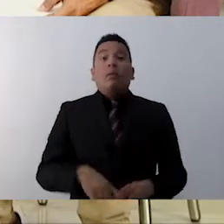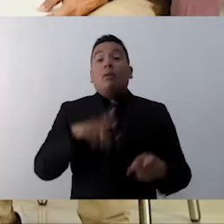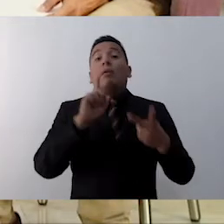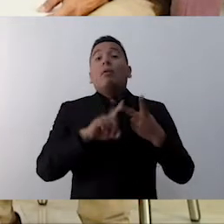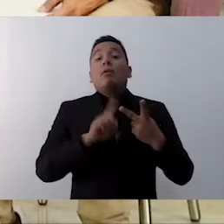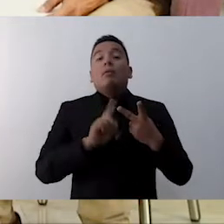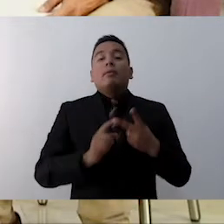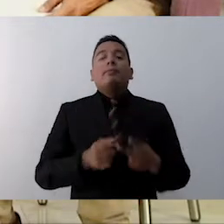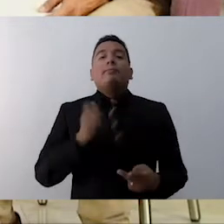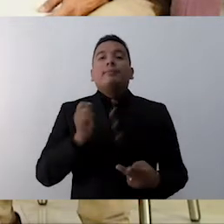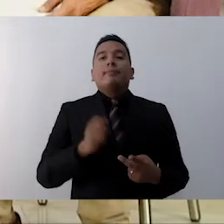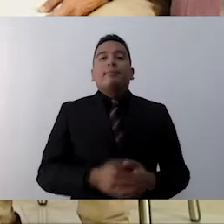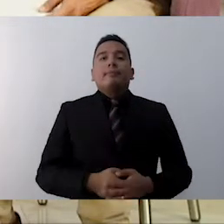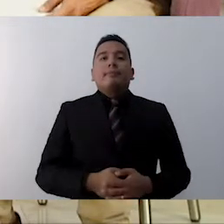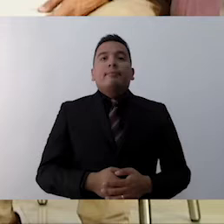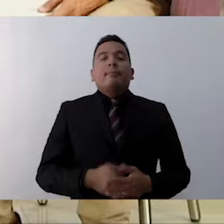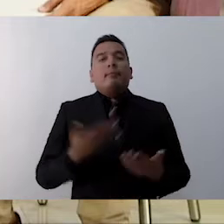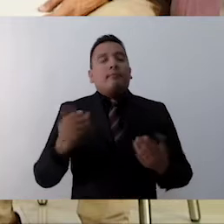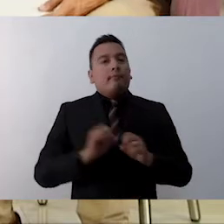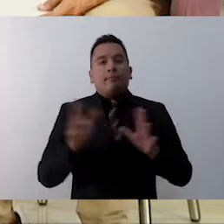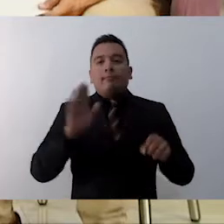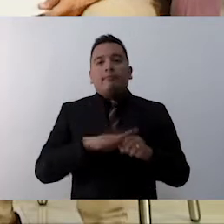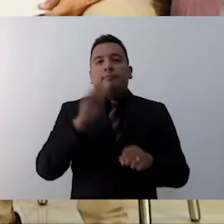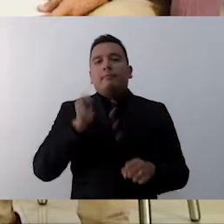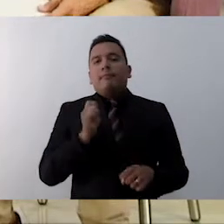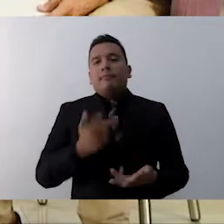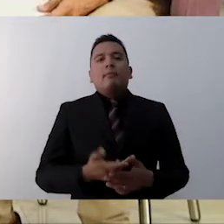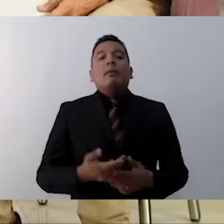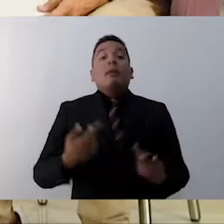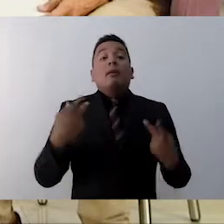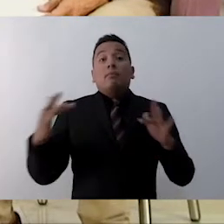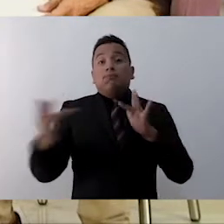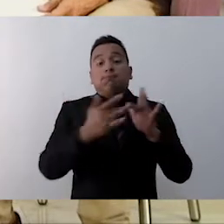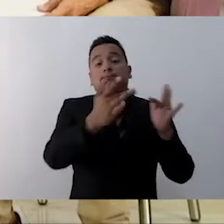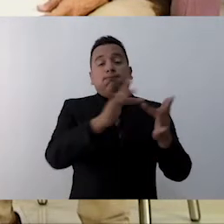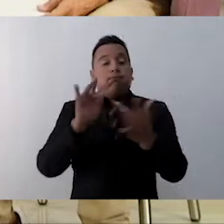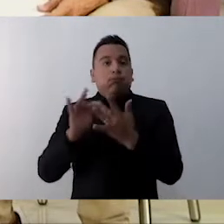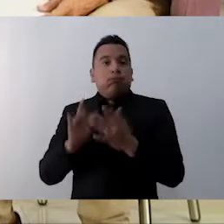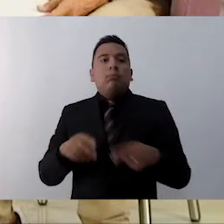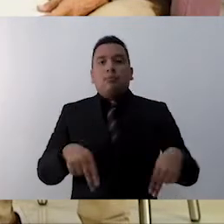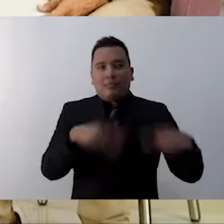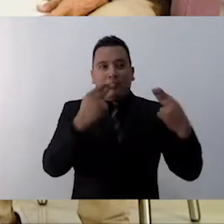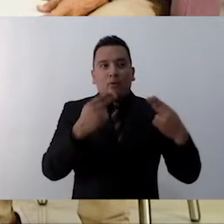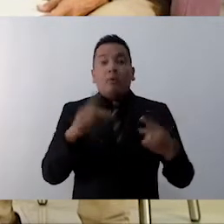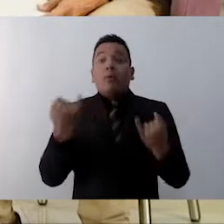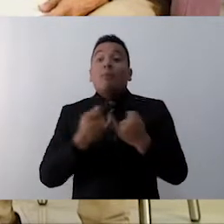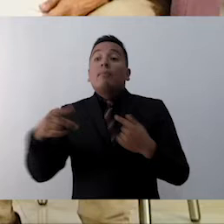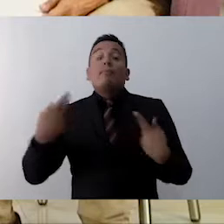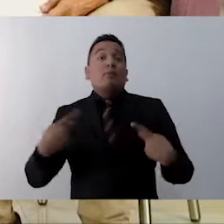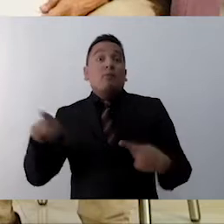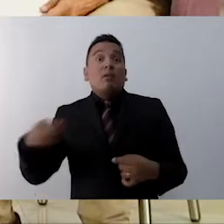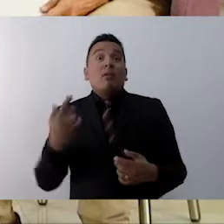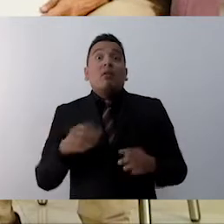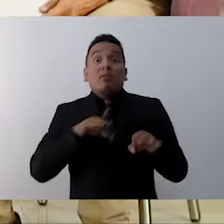dimensión. Otra dimensión que también está cada vez más clara tiene que ver con la vinculación entre empresas y